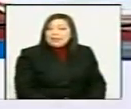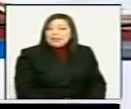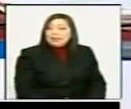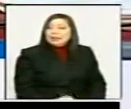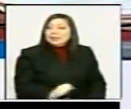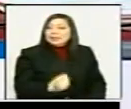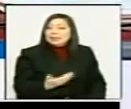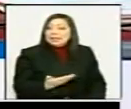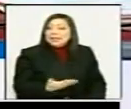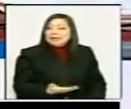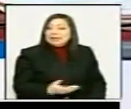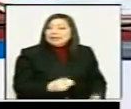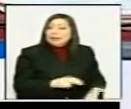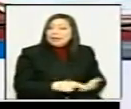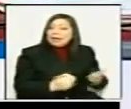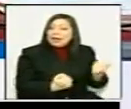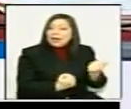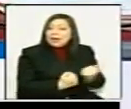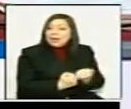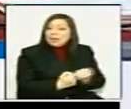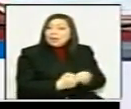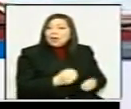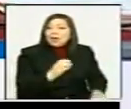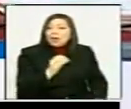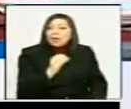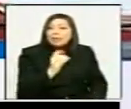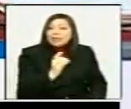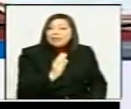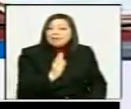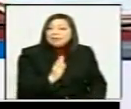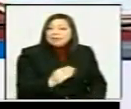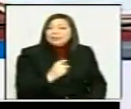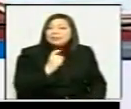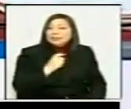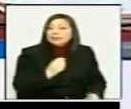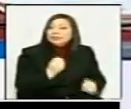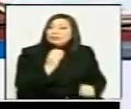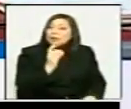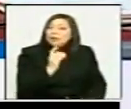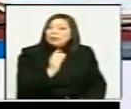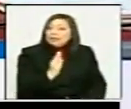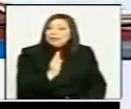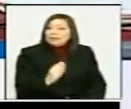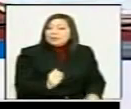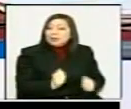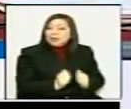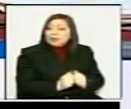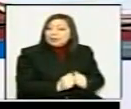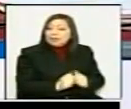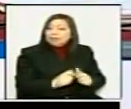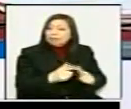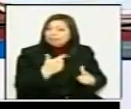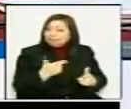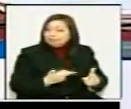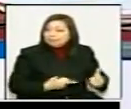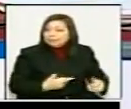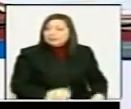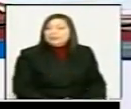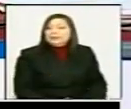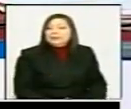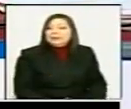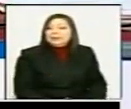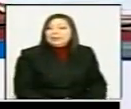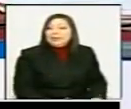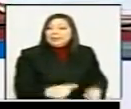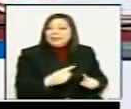haber apoyado a Odebrecht, beneficiado a Odebrecht con los laudos en el